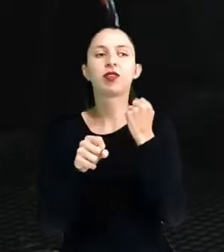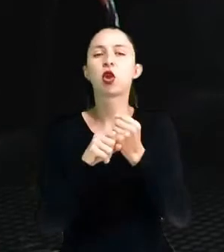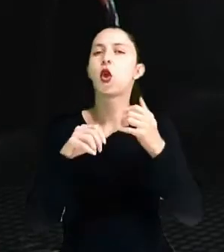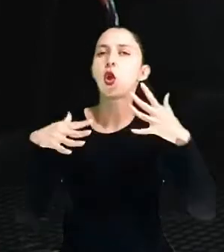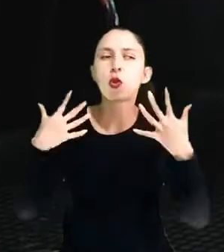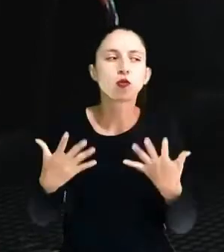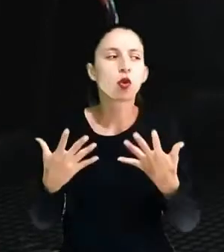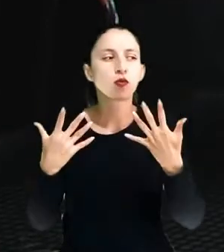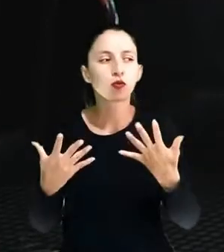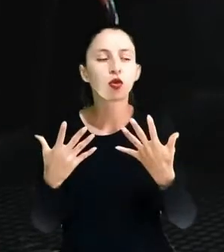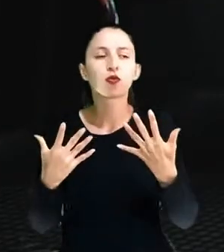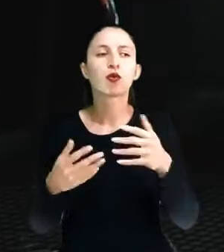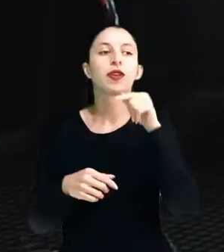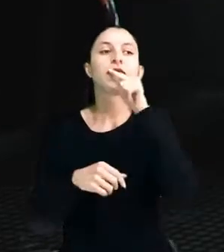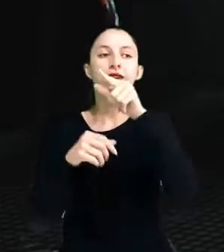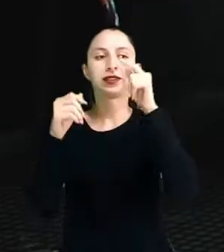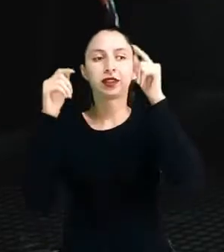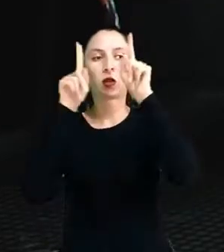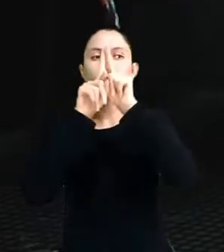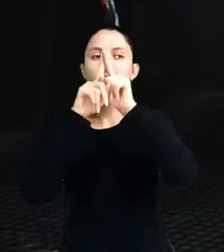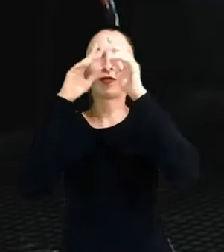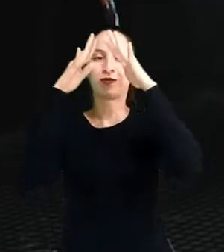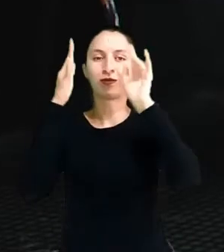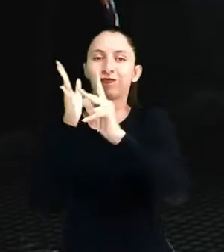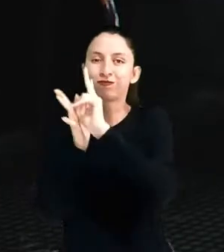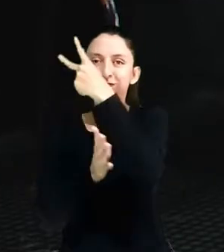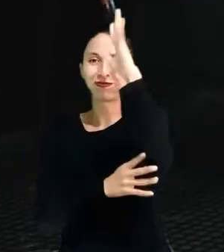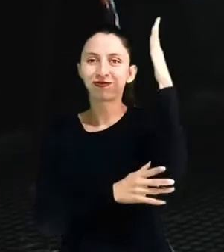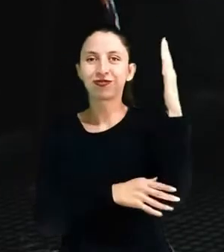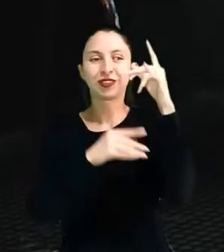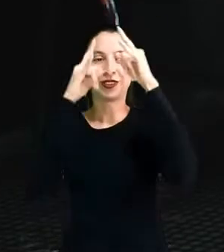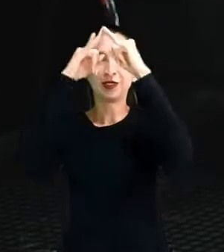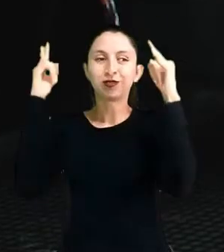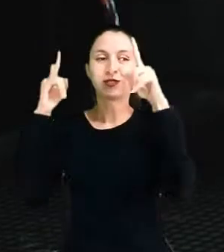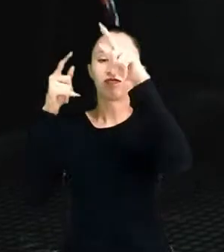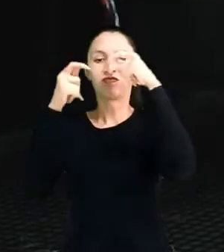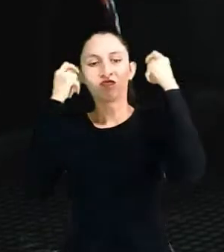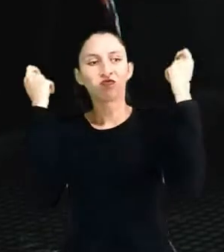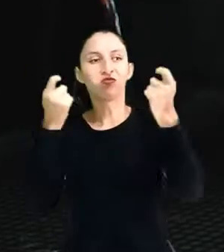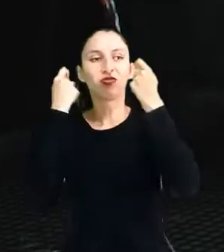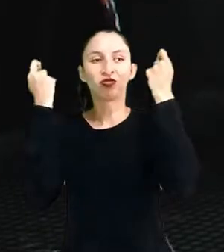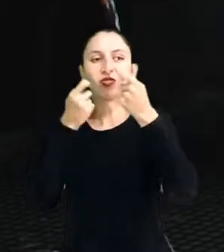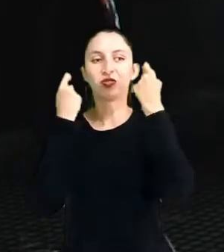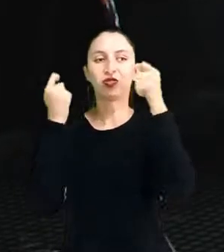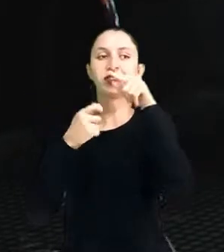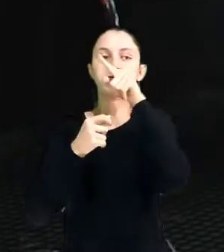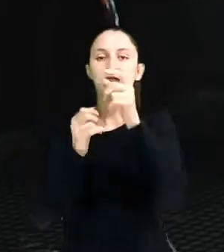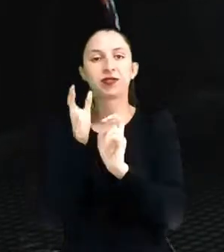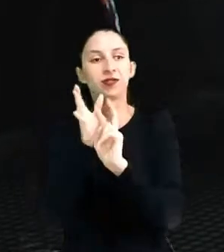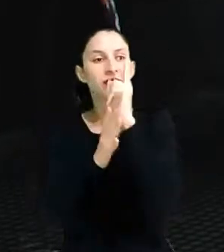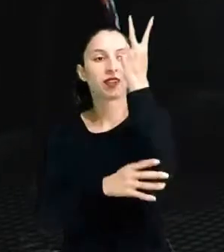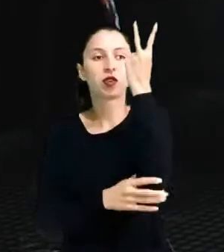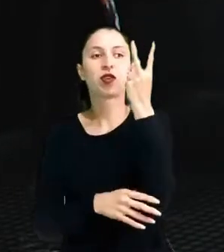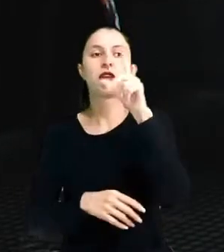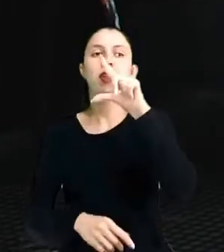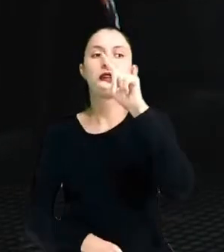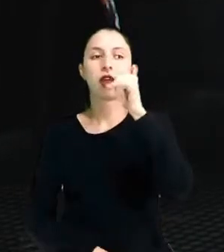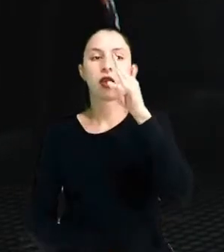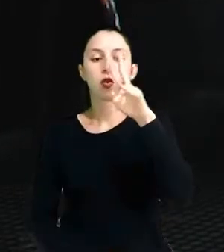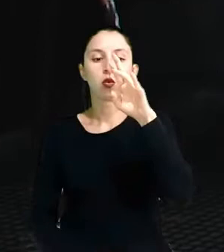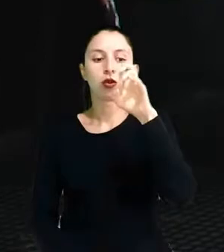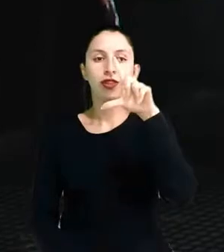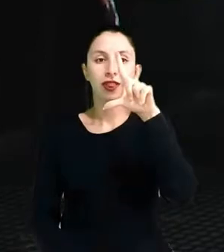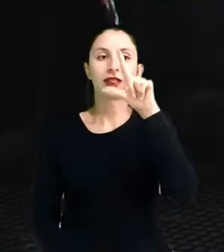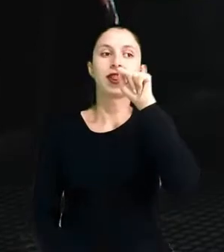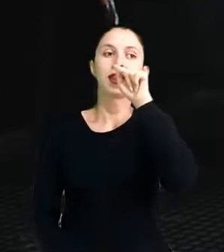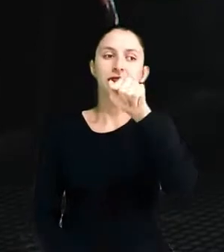viveros escolares, un tema importante, viveros escolares sobre la propagación de una especie que se llama laurel de